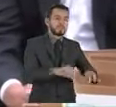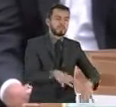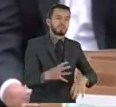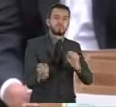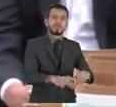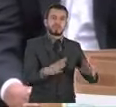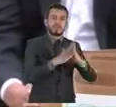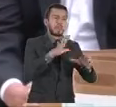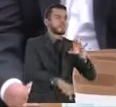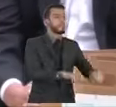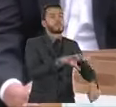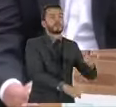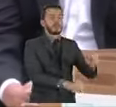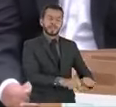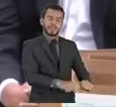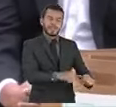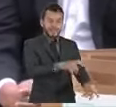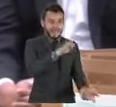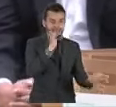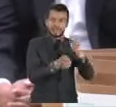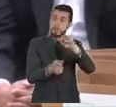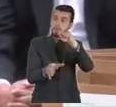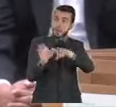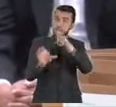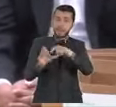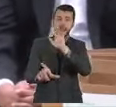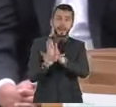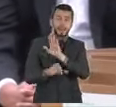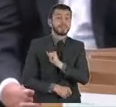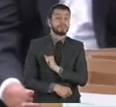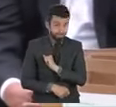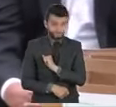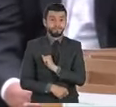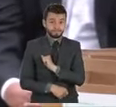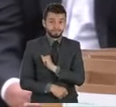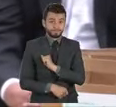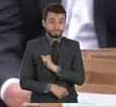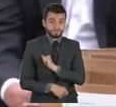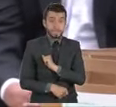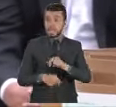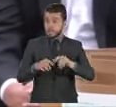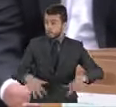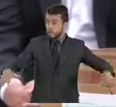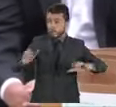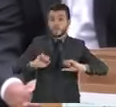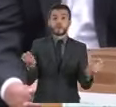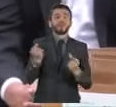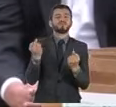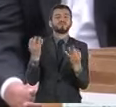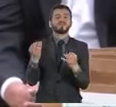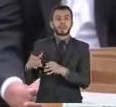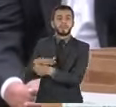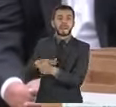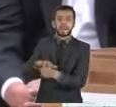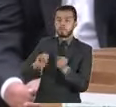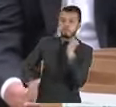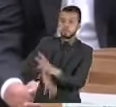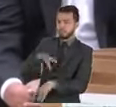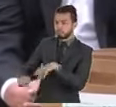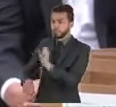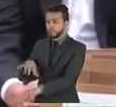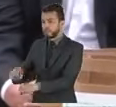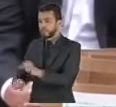la formalidad no alcanza, ni ha alcanzado, a comprender el hábitat informal de la ciudad. Una ciudad que no